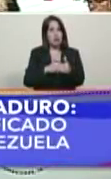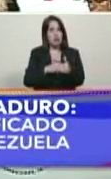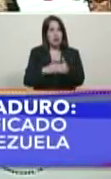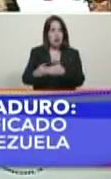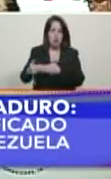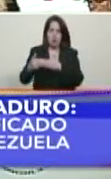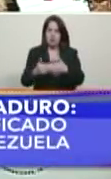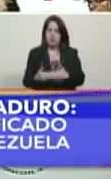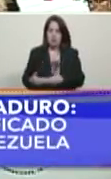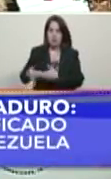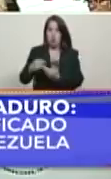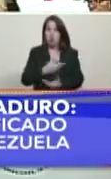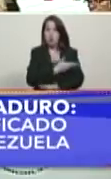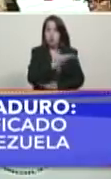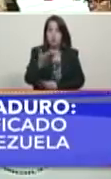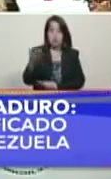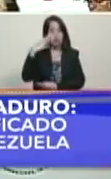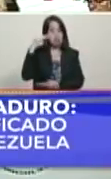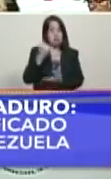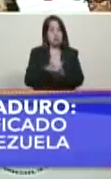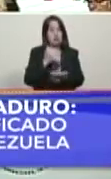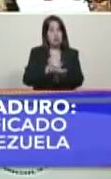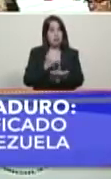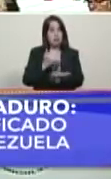han sido testigos excepcionales